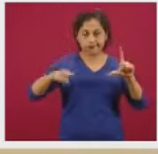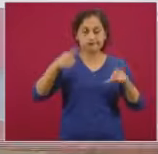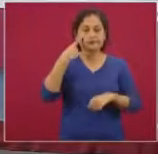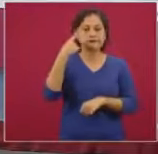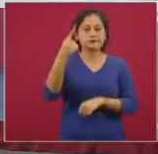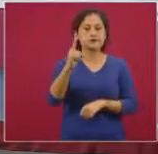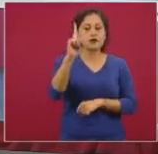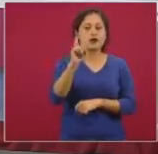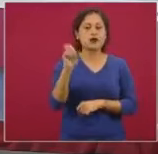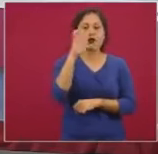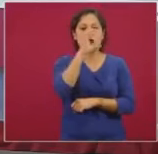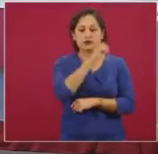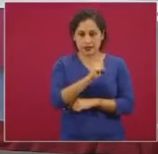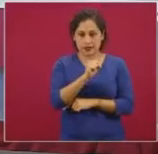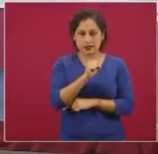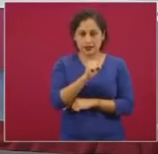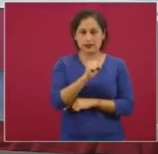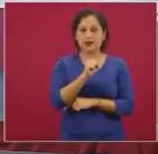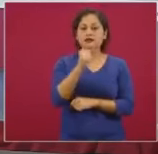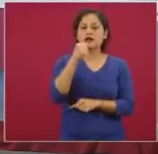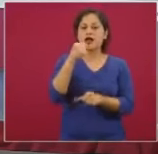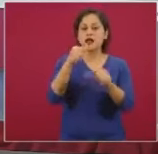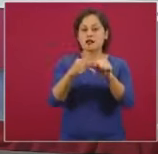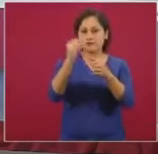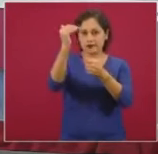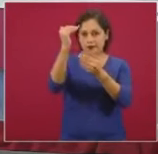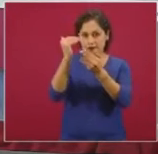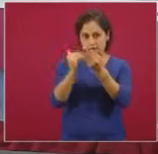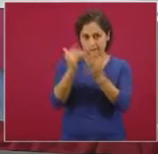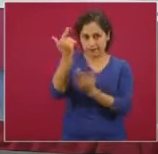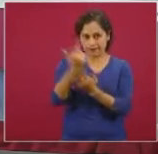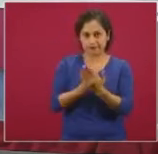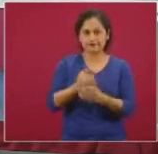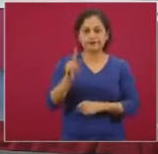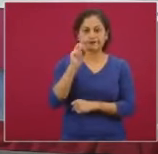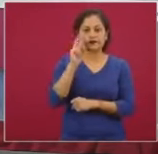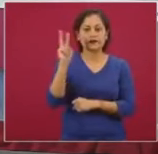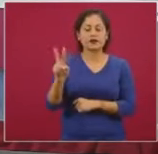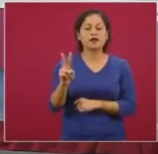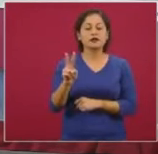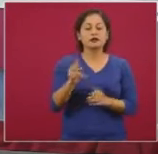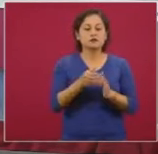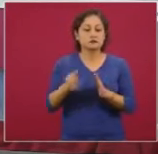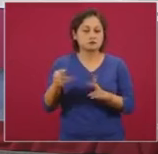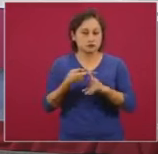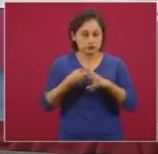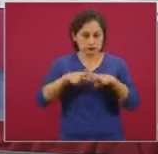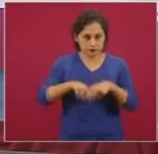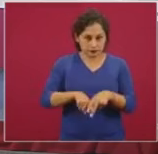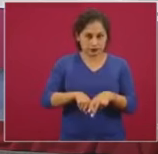Aguascalientes, vamos a empezar por orden alfabético, más o menos empezó su exceso de mortalidad en la semana